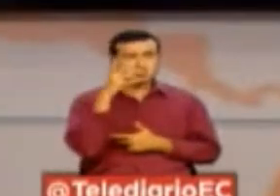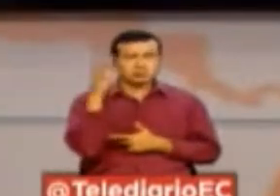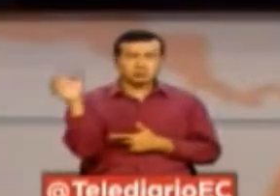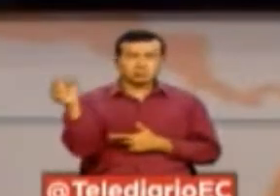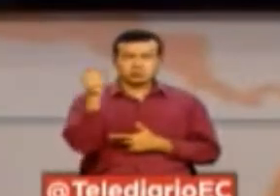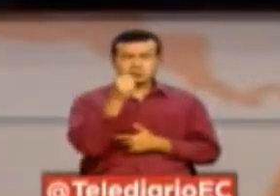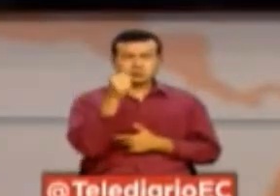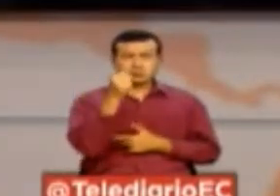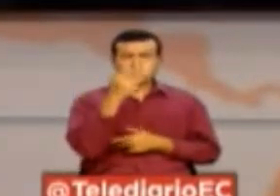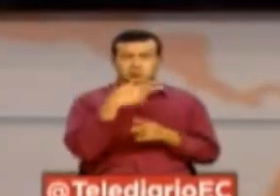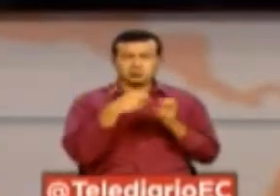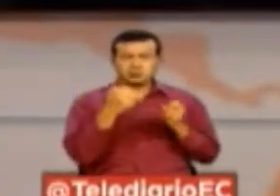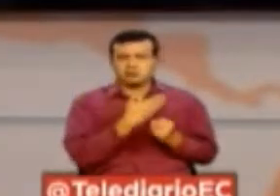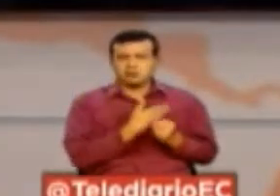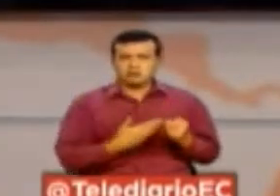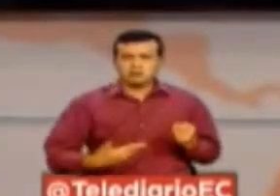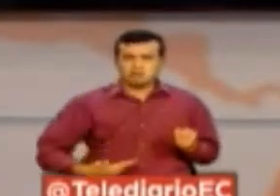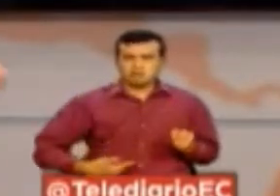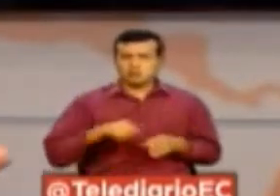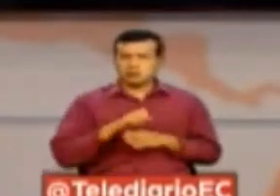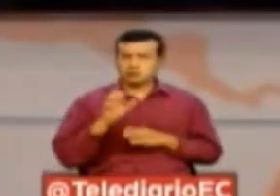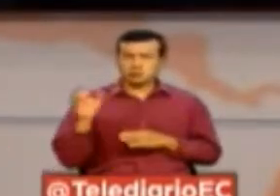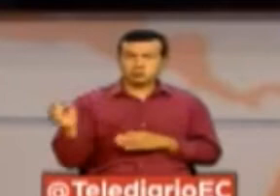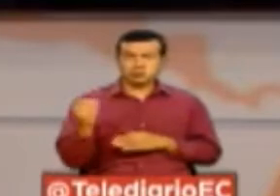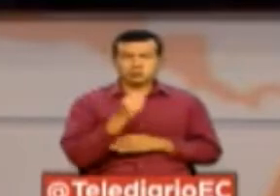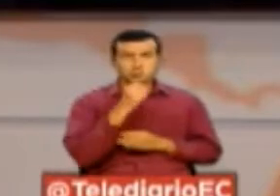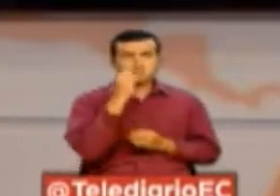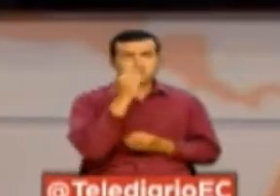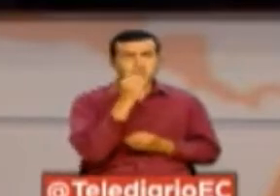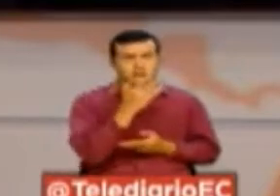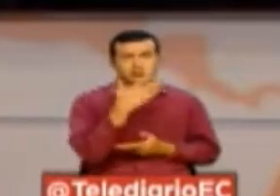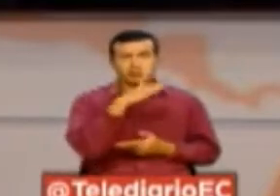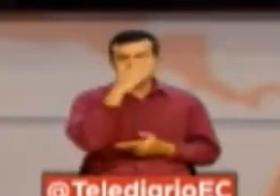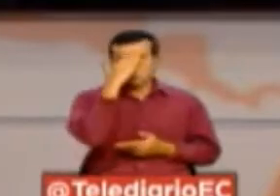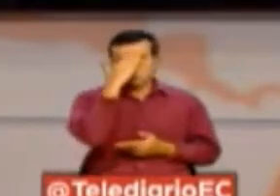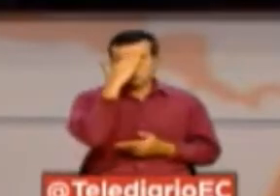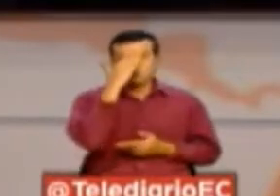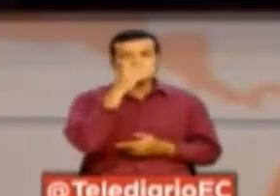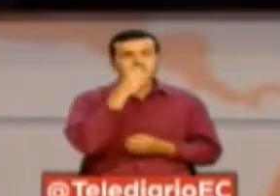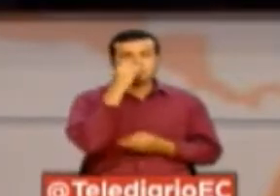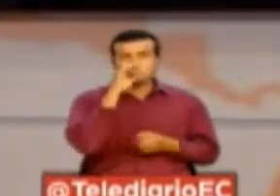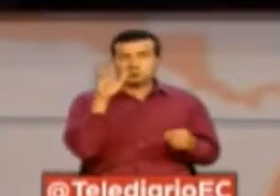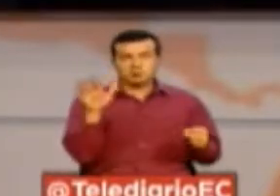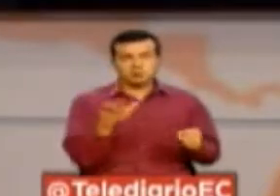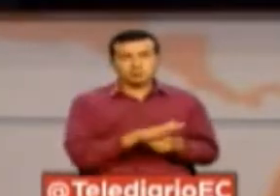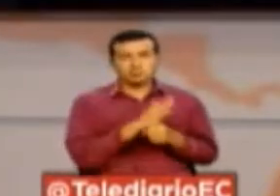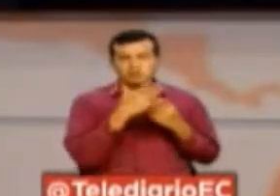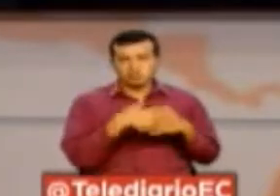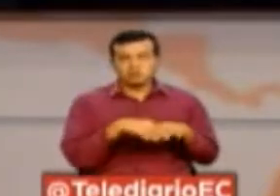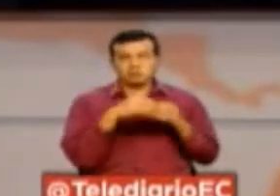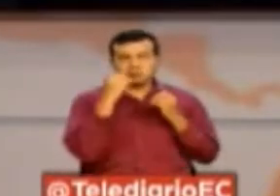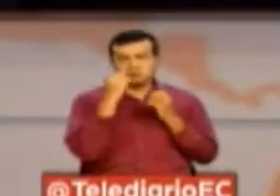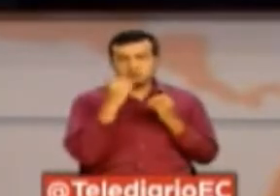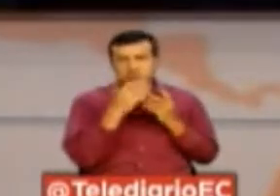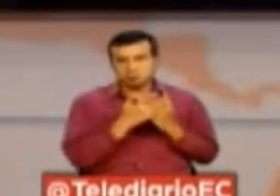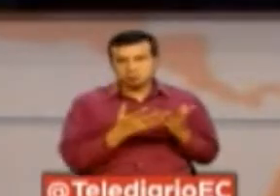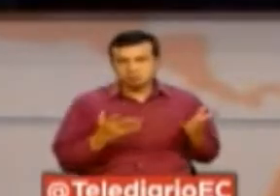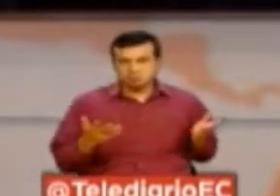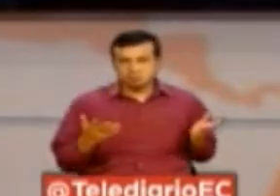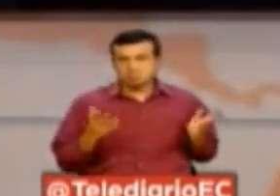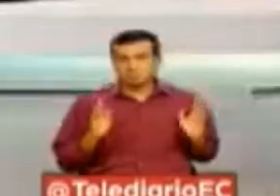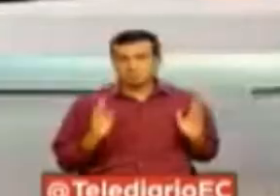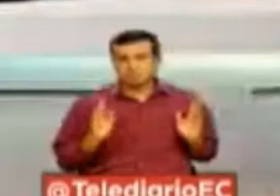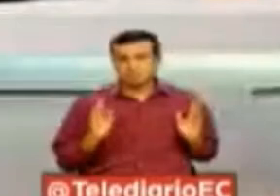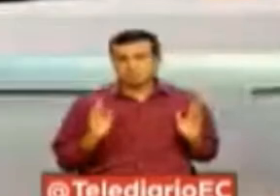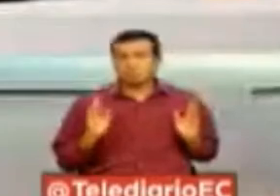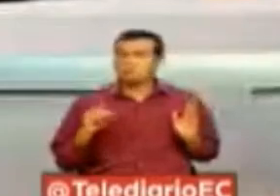llamó al señor expresidente de la república hacer una confesión sabemos que se rindió es a esa versión perdón y él está pero más